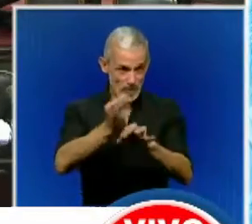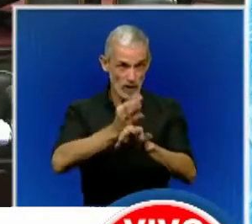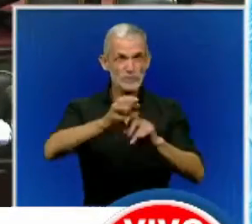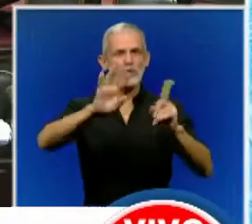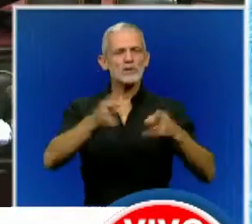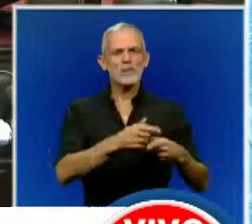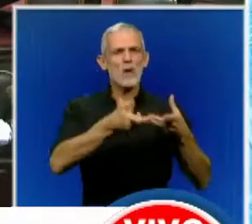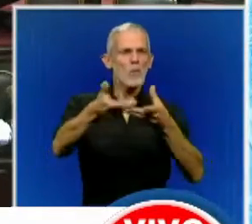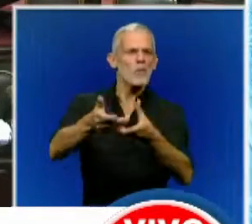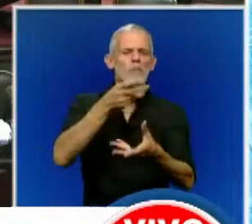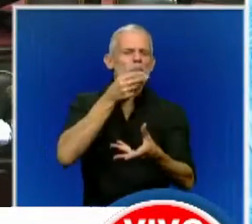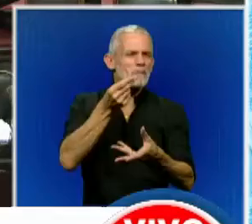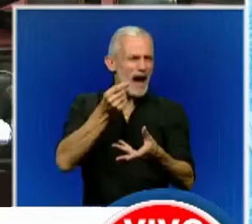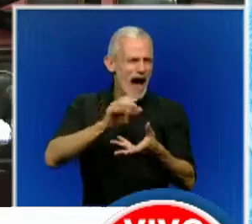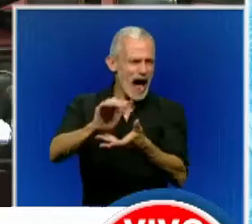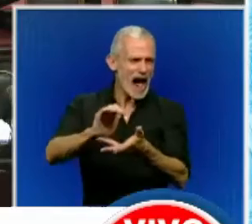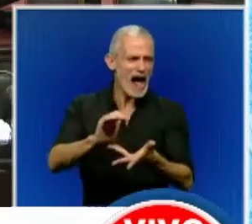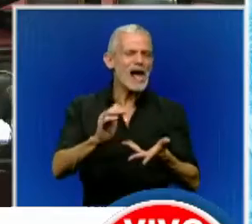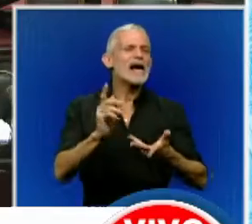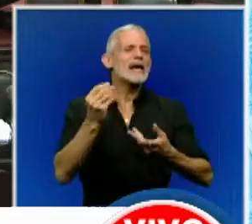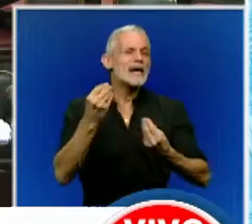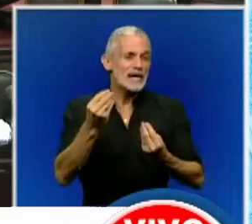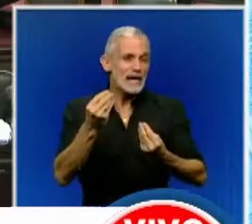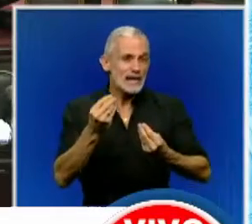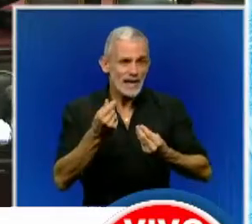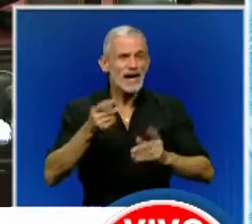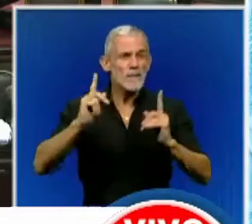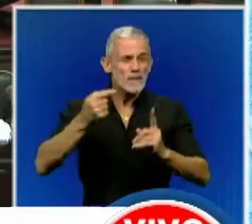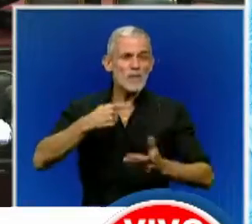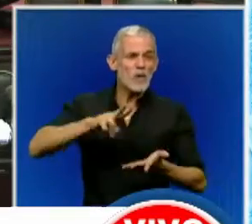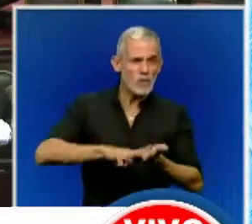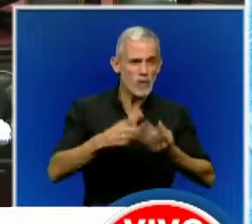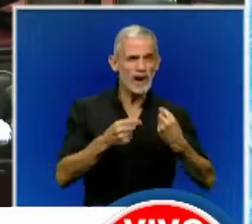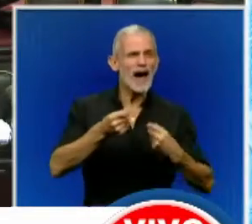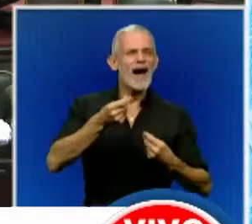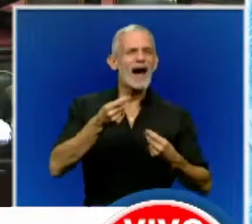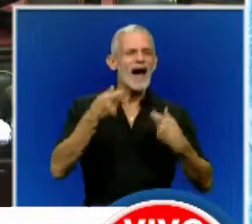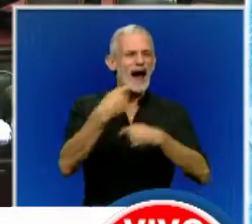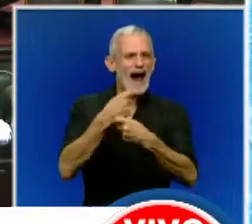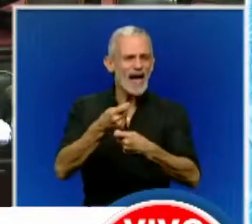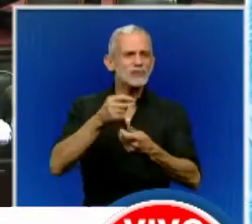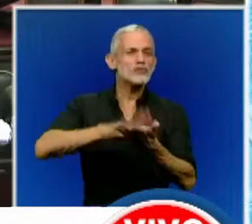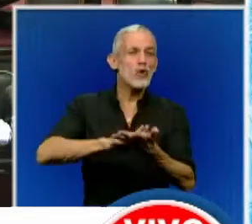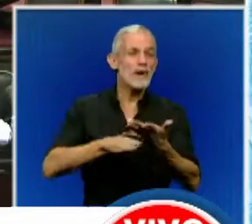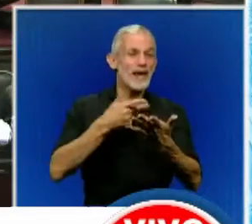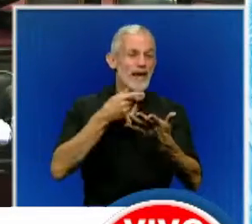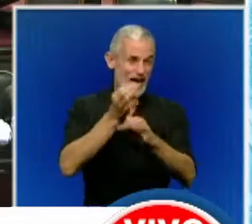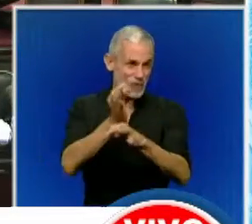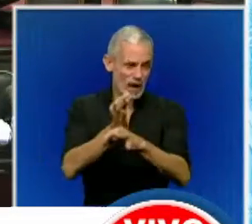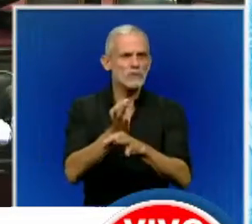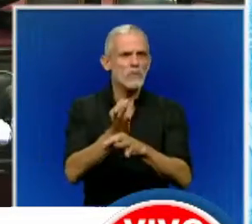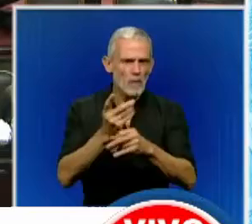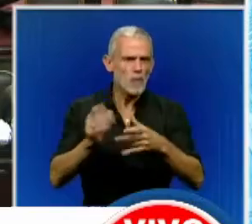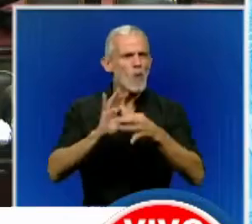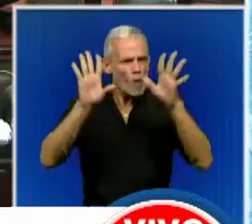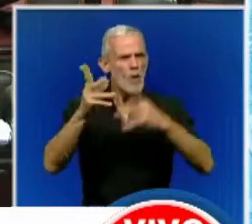sin recursos la capacidad fiscal de atender el gasto público en educación. Hubo neoliberalismo en